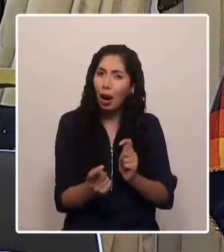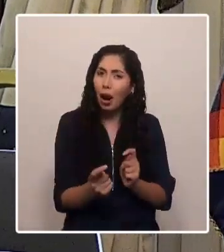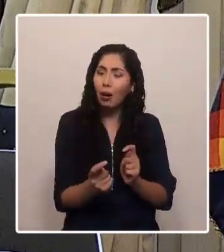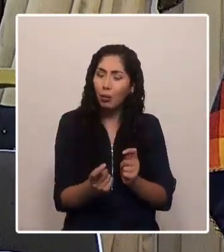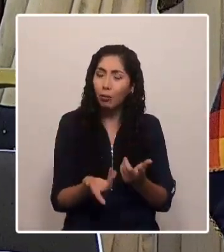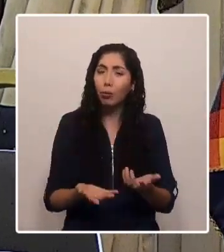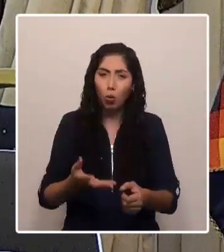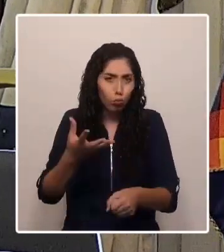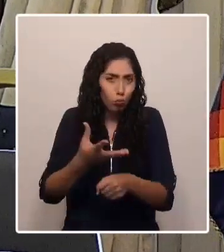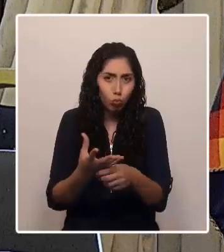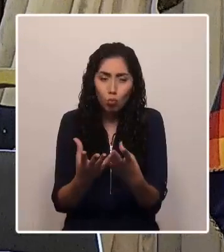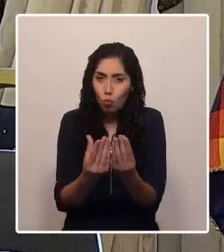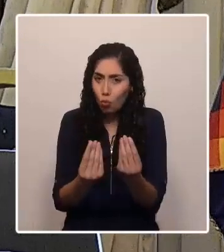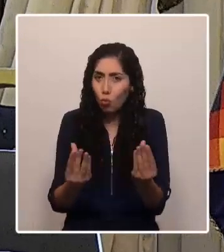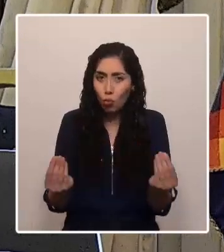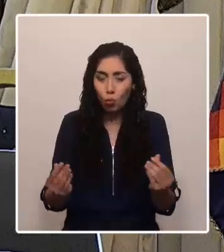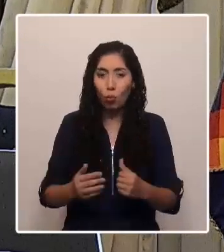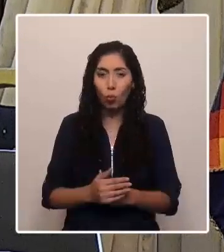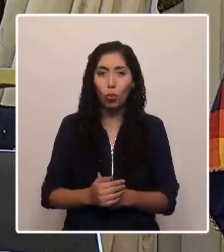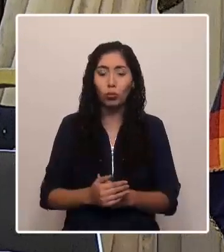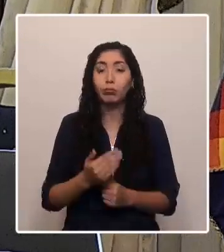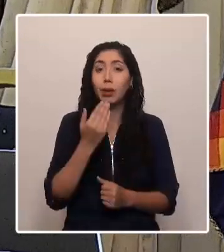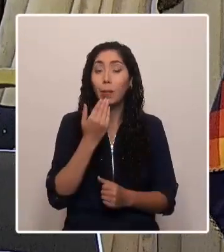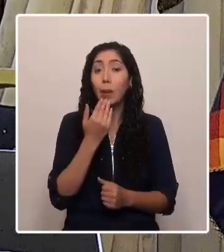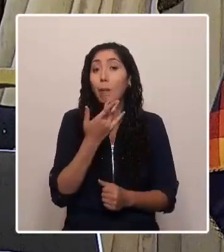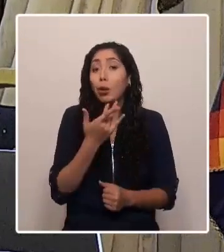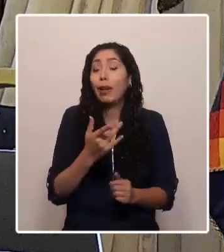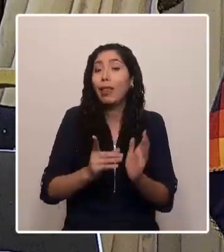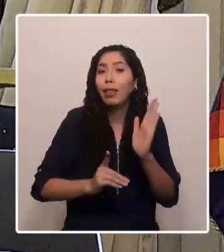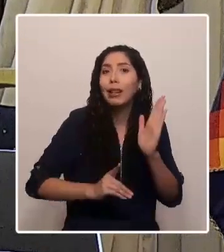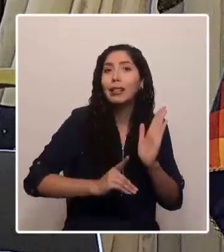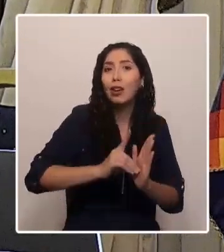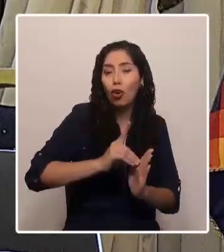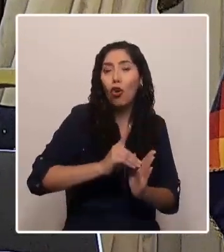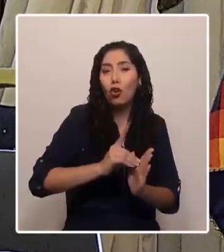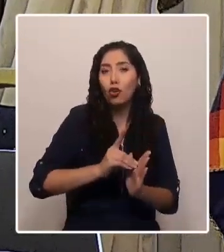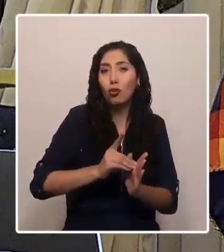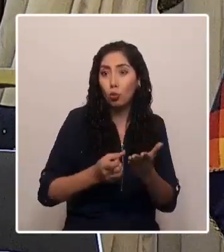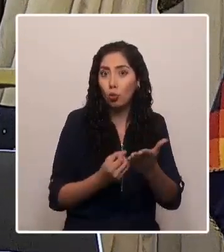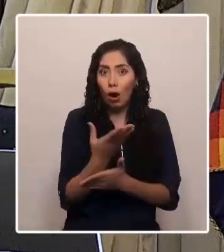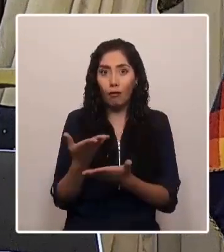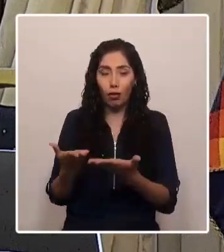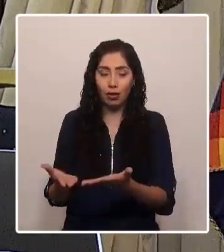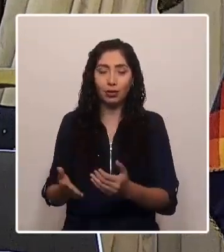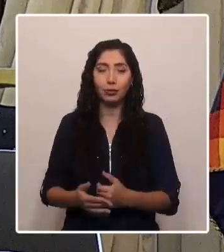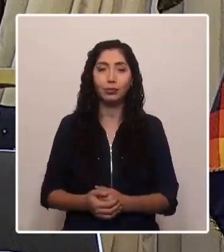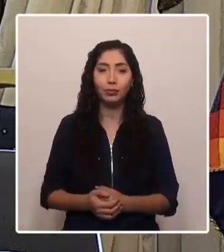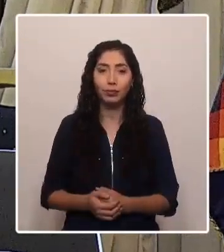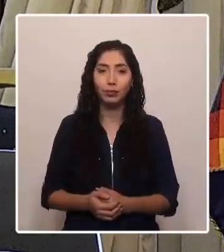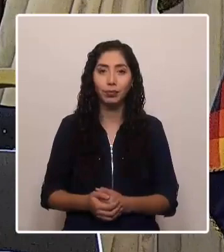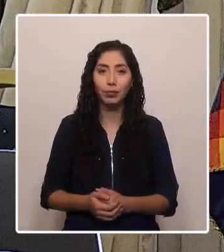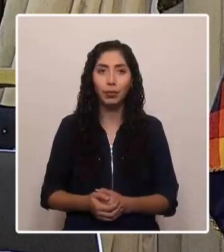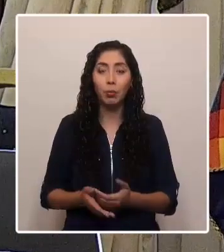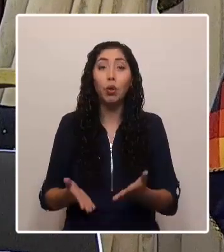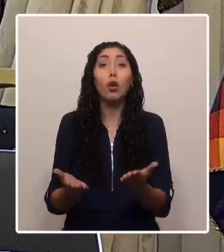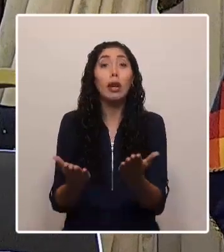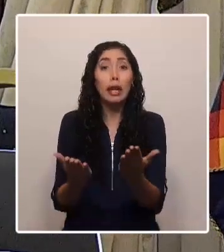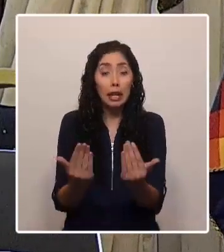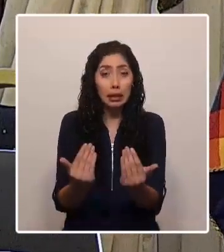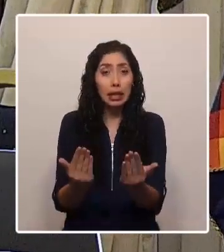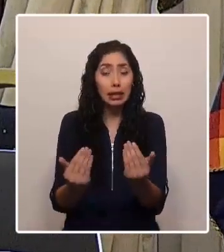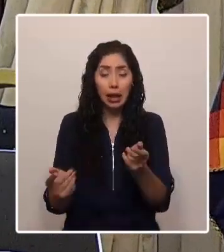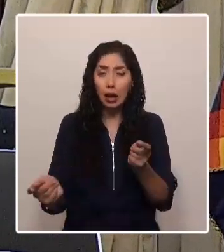revitalización, regeneración e incluso desarrollo contemporáneo de estos. Por tanto, se requiere una